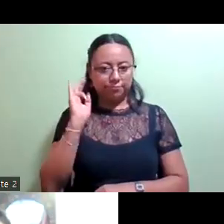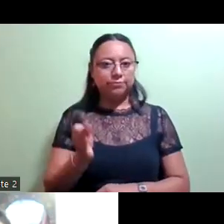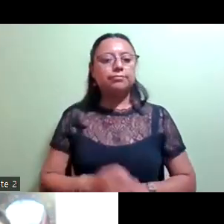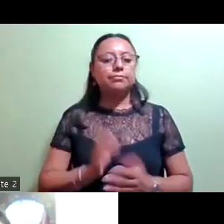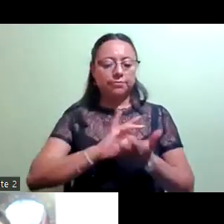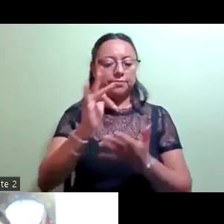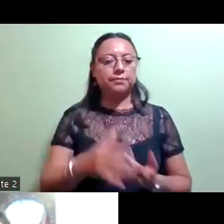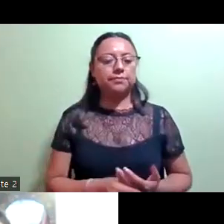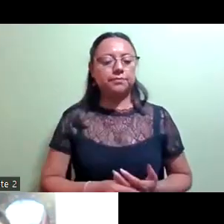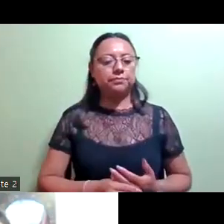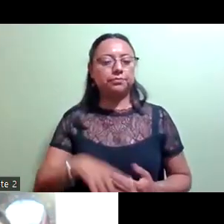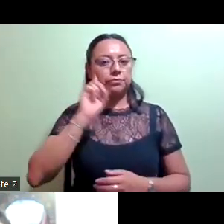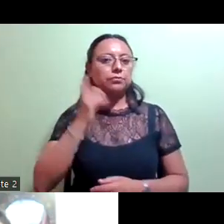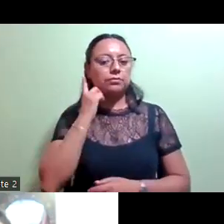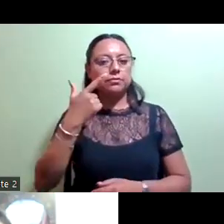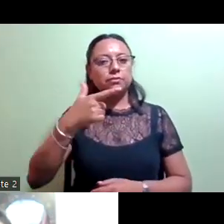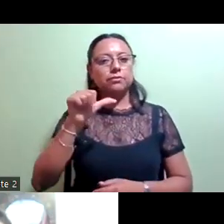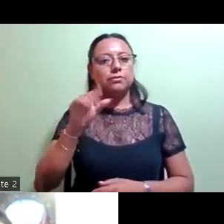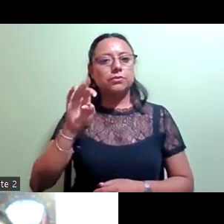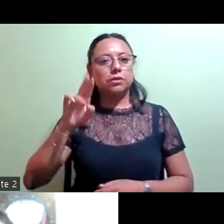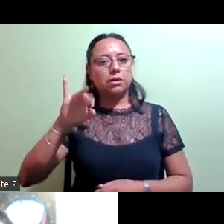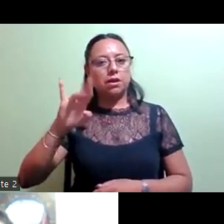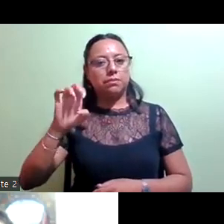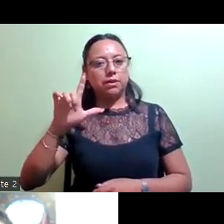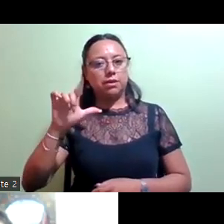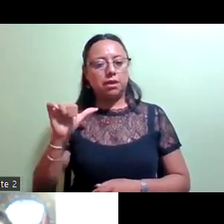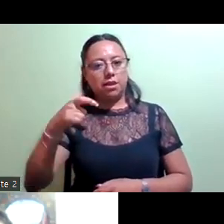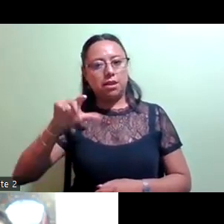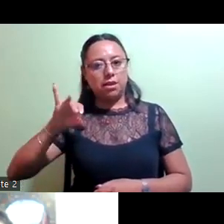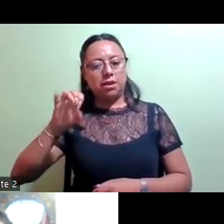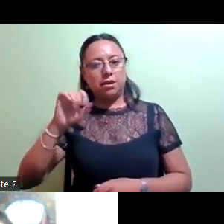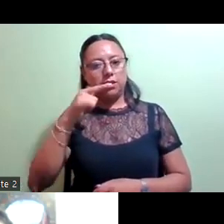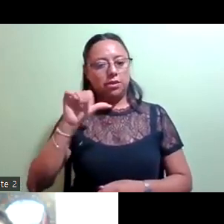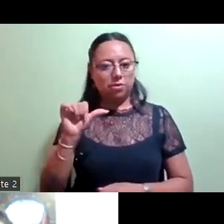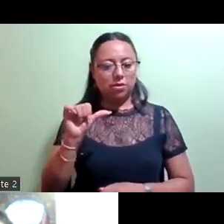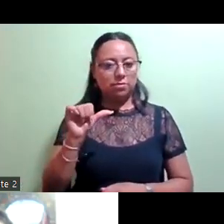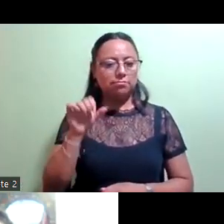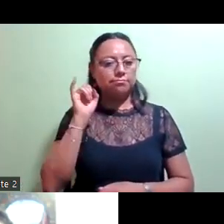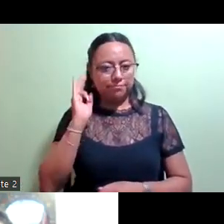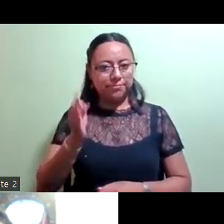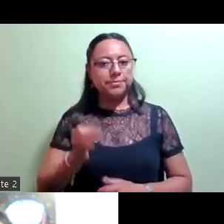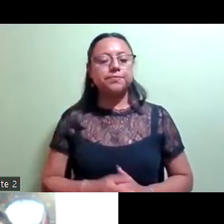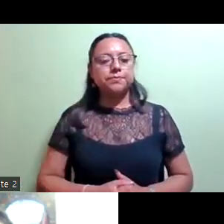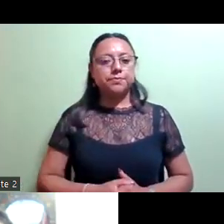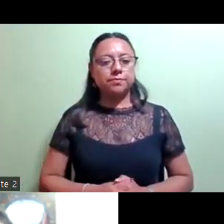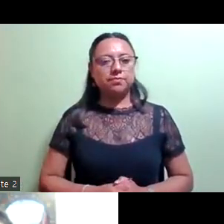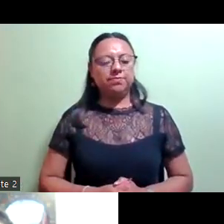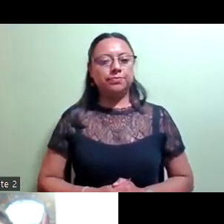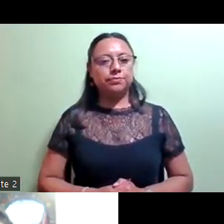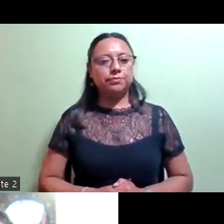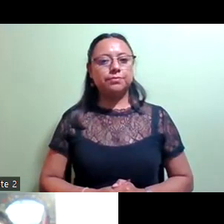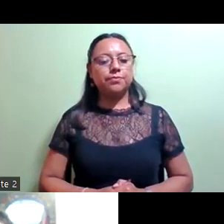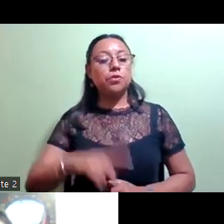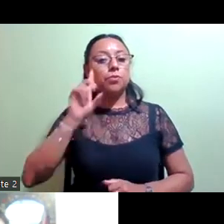Gracias. Diputada Gabriela Quiroga Anguiano. Quiroga Anguiano, a favor. Y